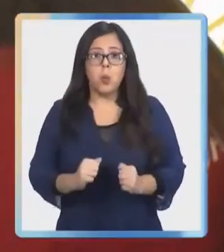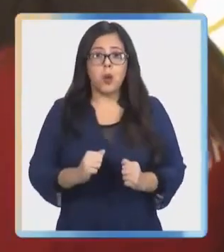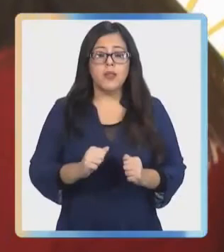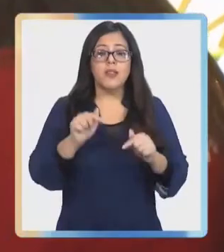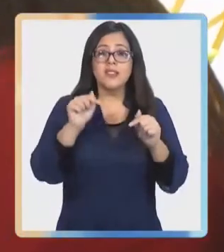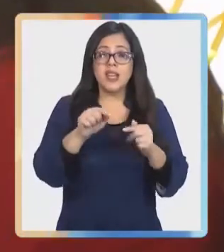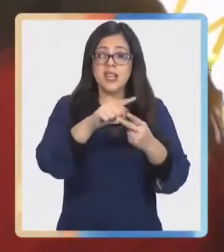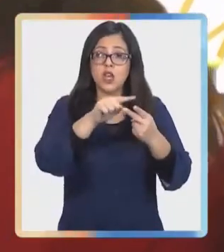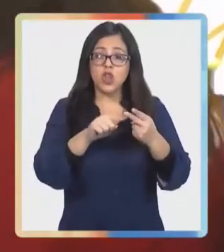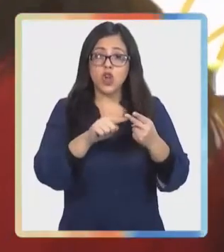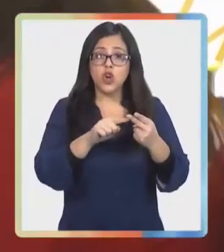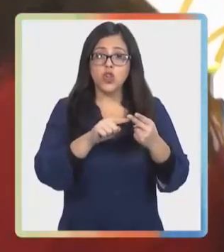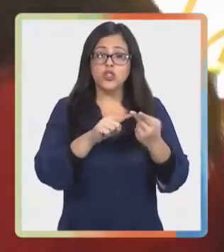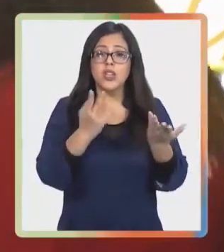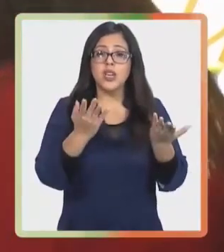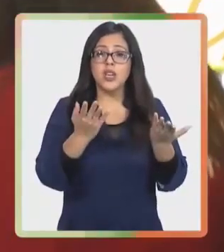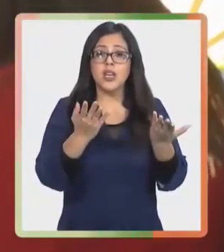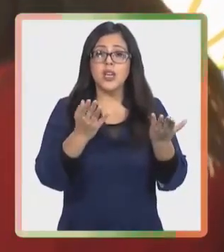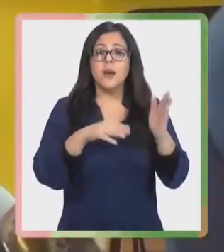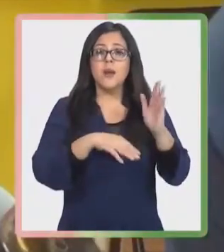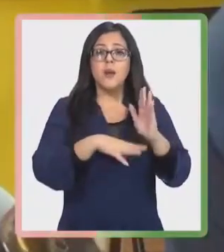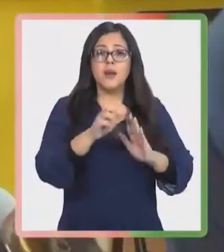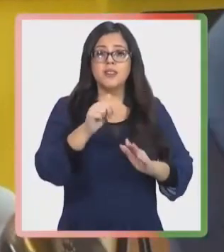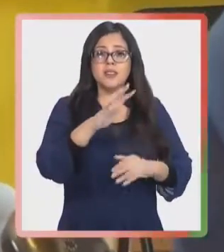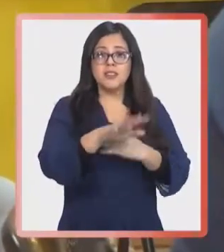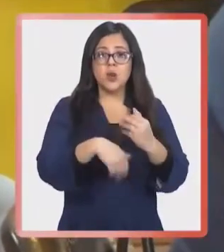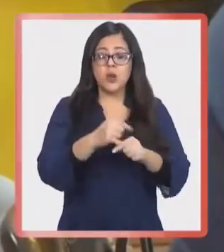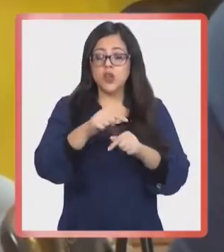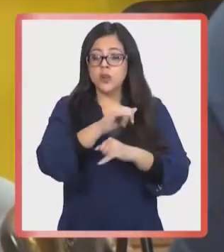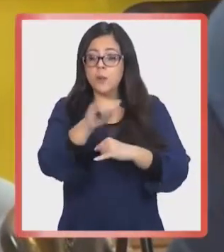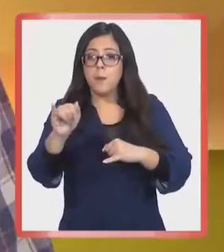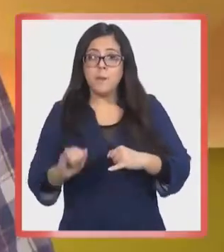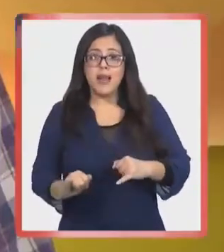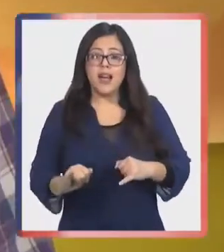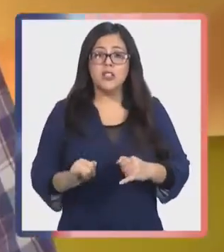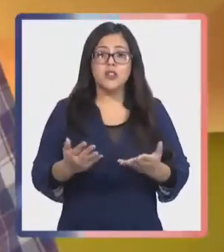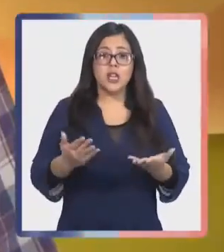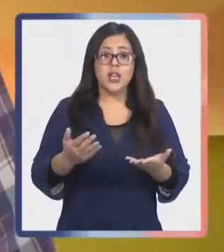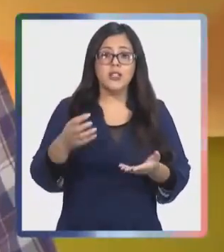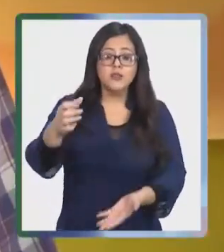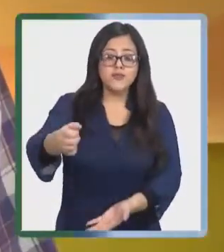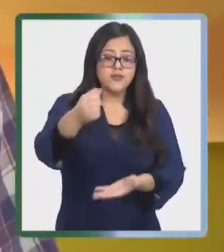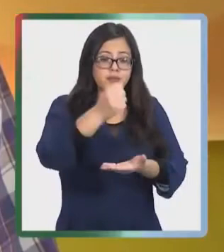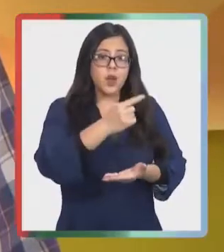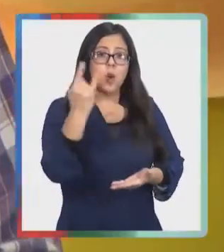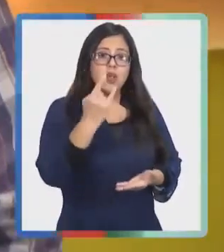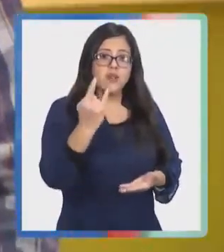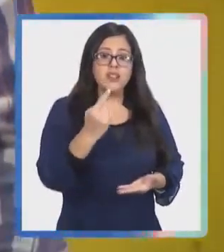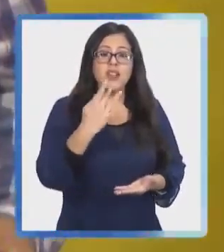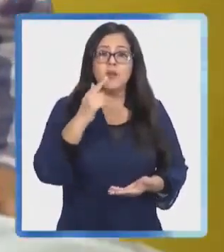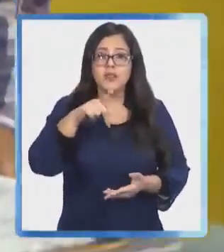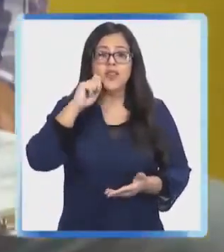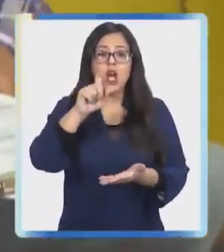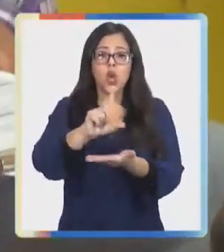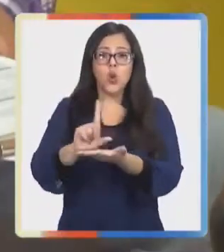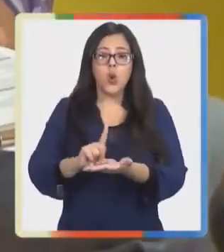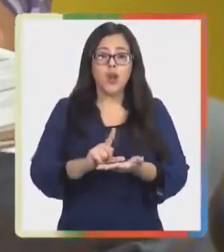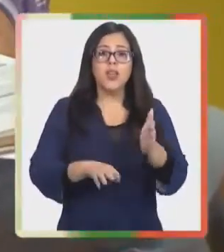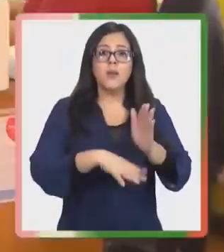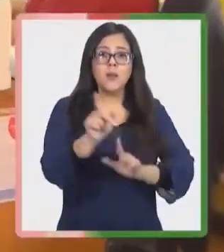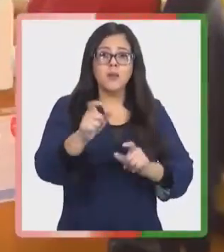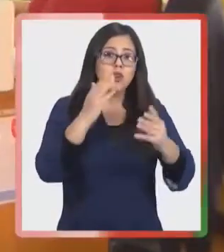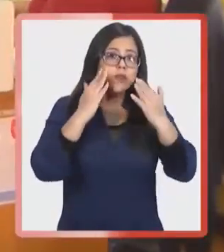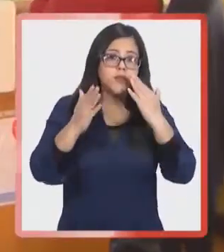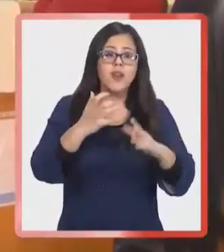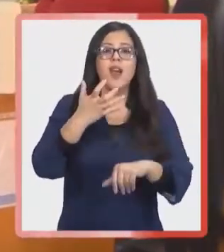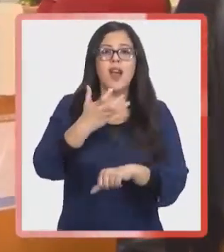pueden hacer. En ambos casos, solo hasta los 65 años. En un corto plazo se reanudarán las colectas en universidades, puesto que es uno de los